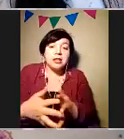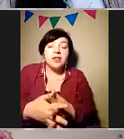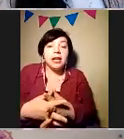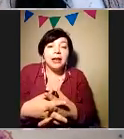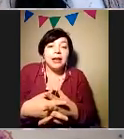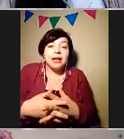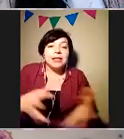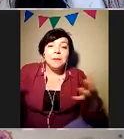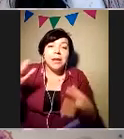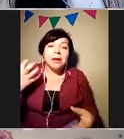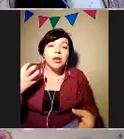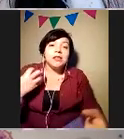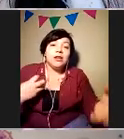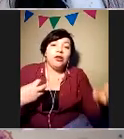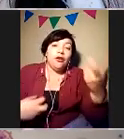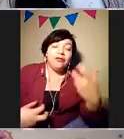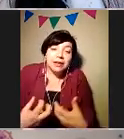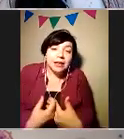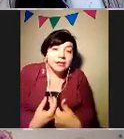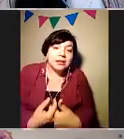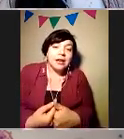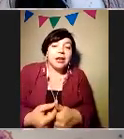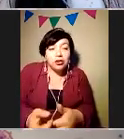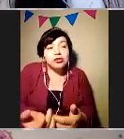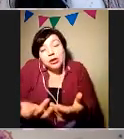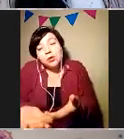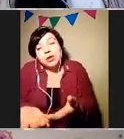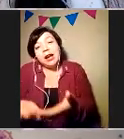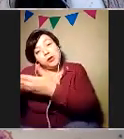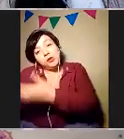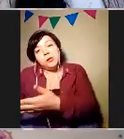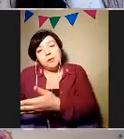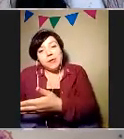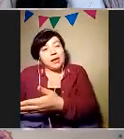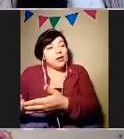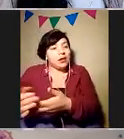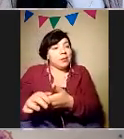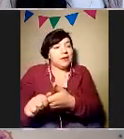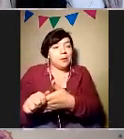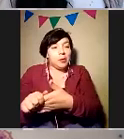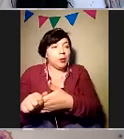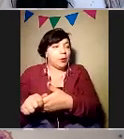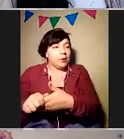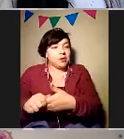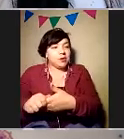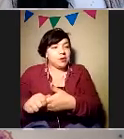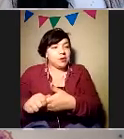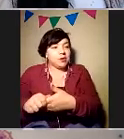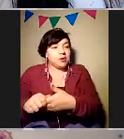colecciones en el año. Siempre estamos recibiendo ofertas que nos inducen al consumo, que es lo que planteábamos como en un